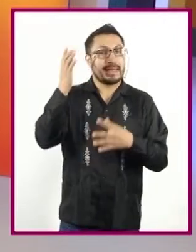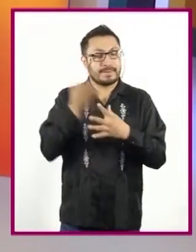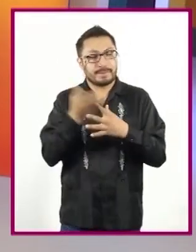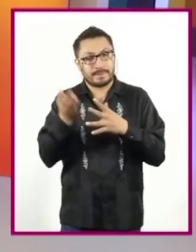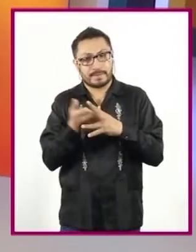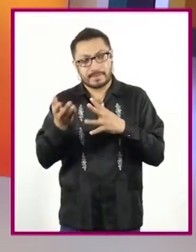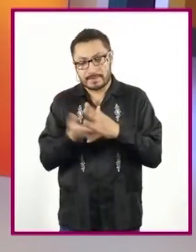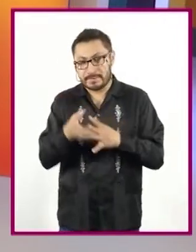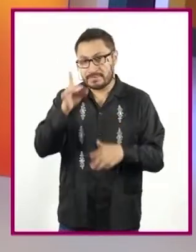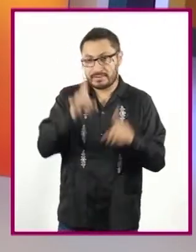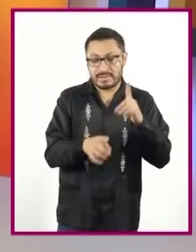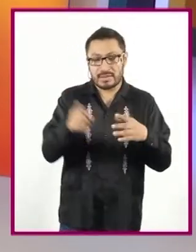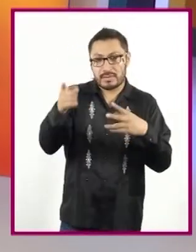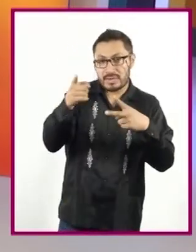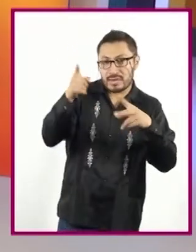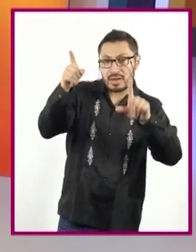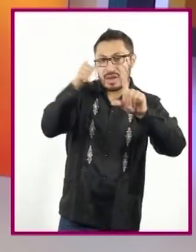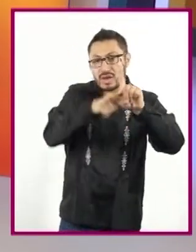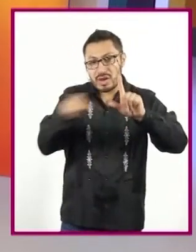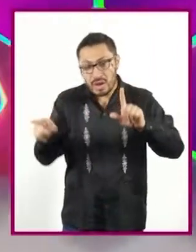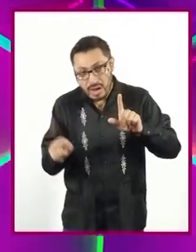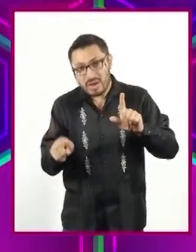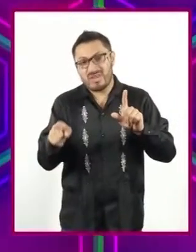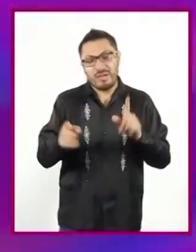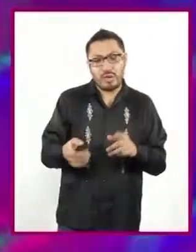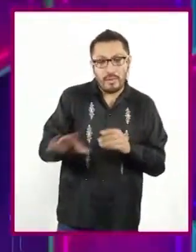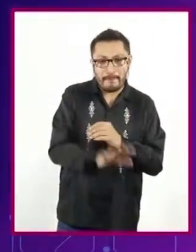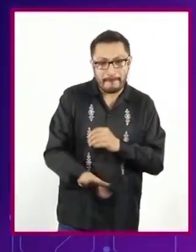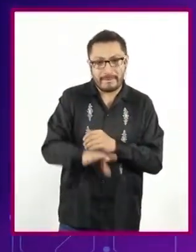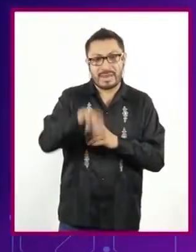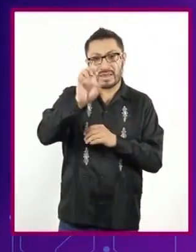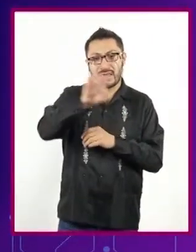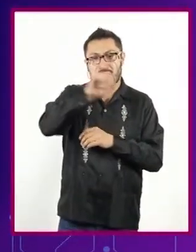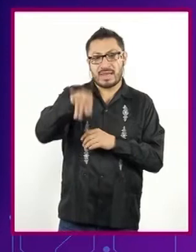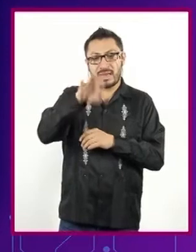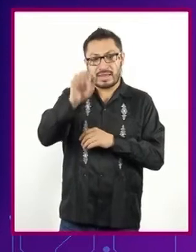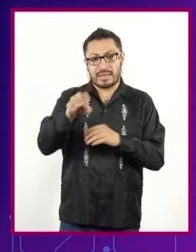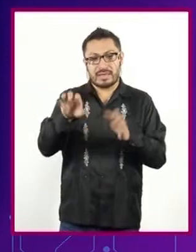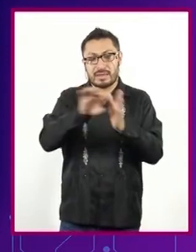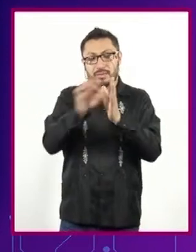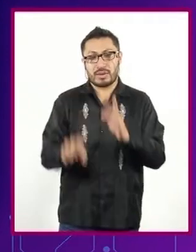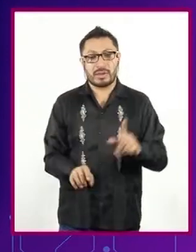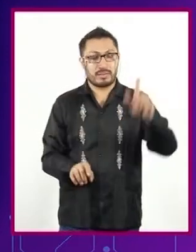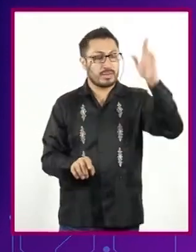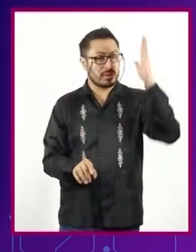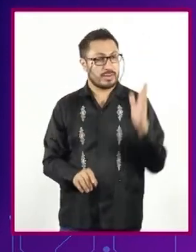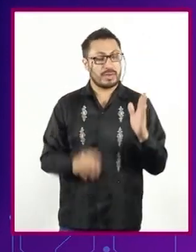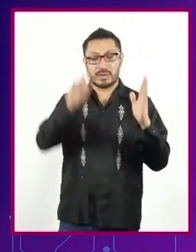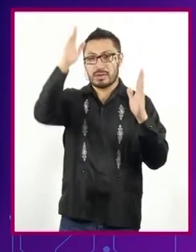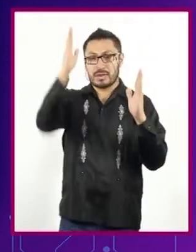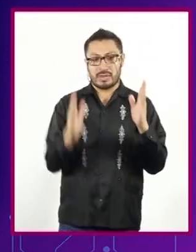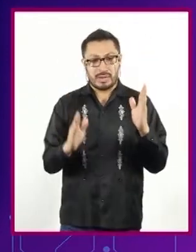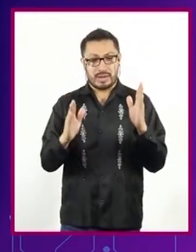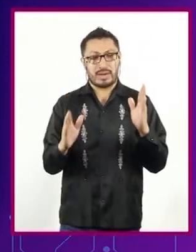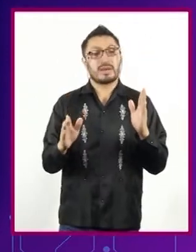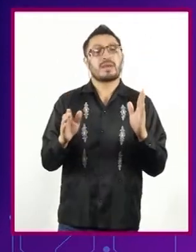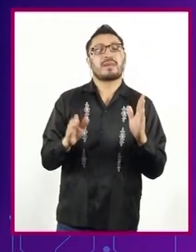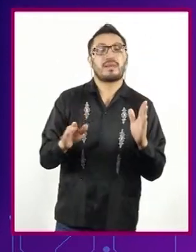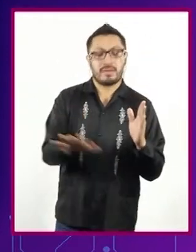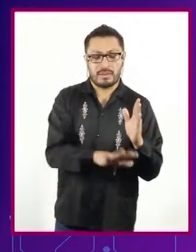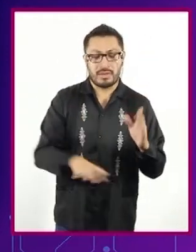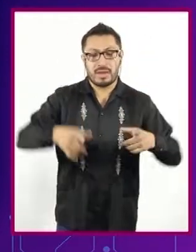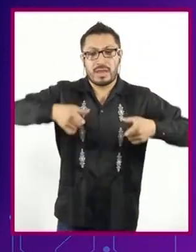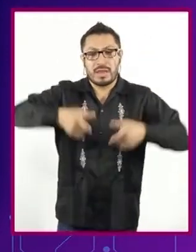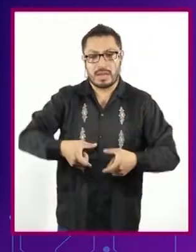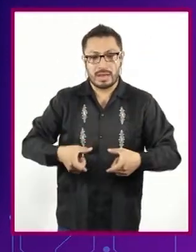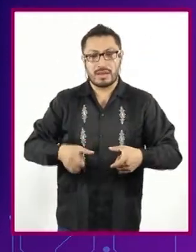ángulo formado entre sus bases y su eje. En el cilindro recto, las bases son circulares y el ángulo entre